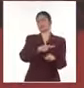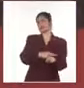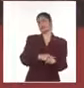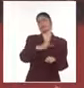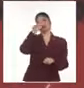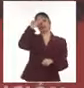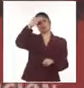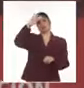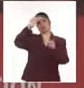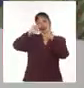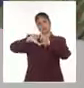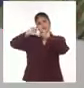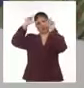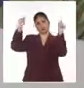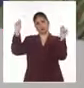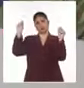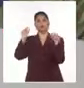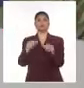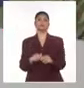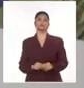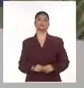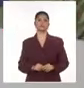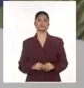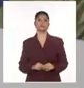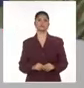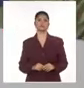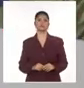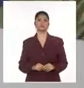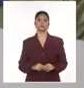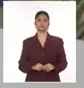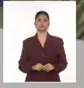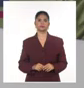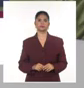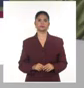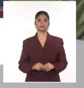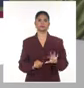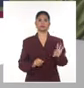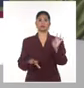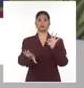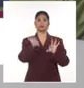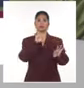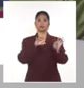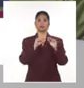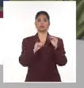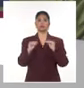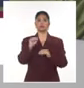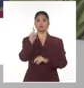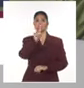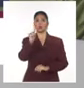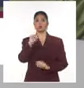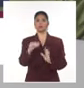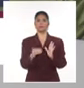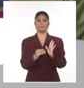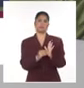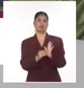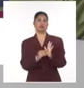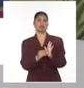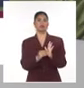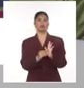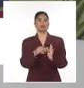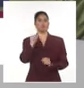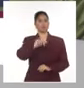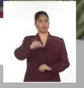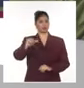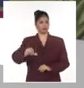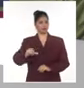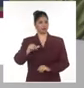los sectores sociales. Se hizo una selección de más de 11.000 precandidatos, los cuales se le hizo todo un expediente de su